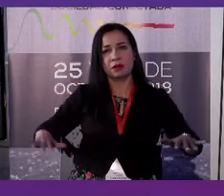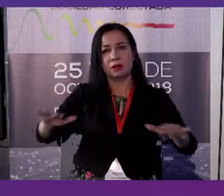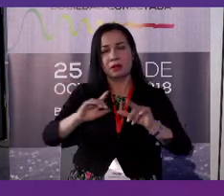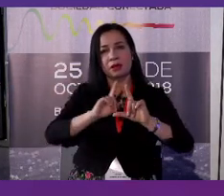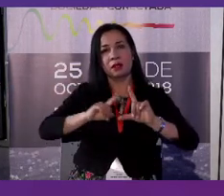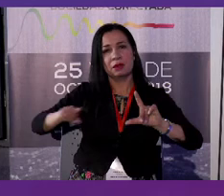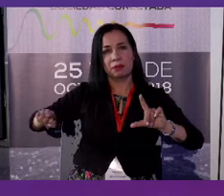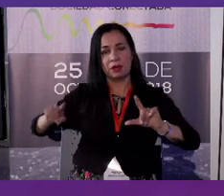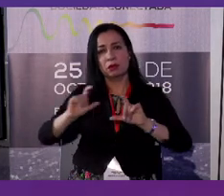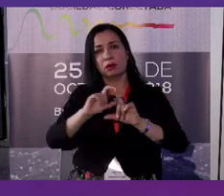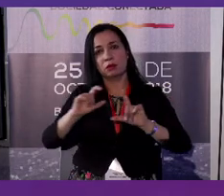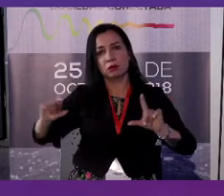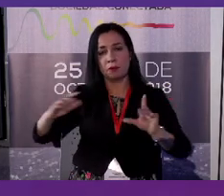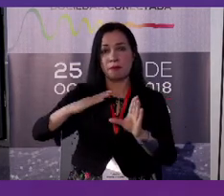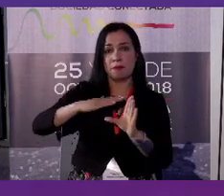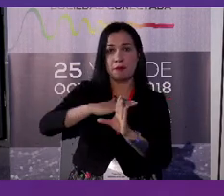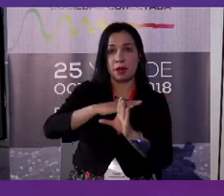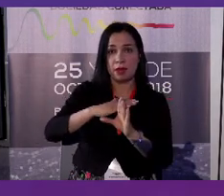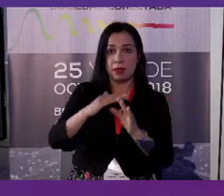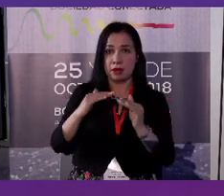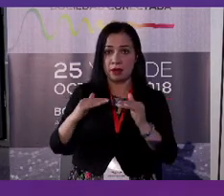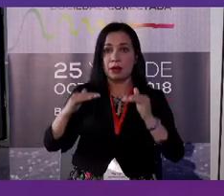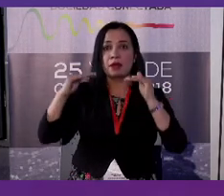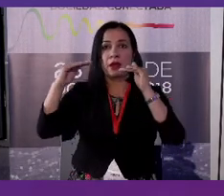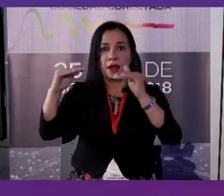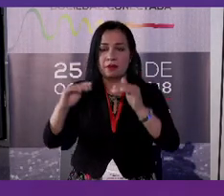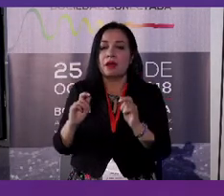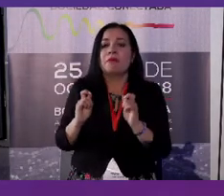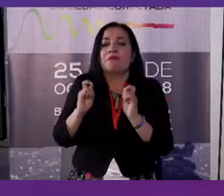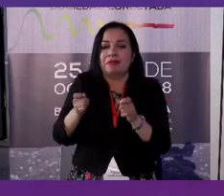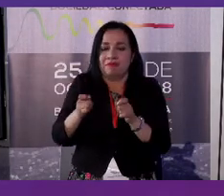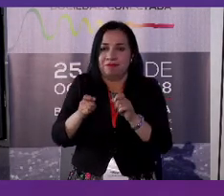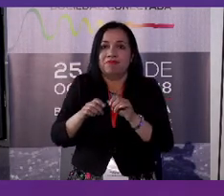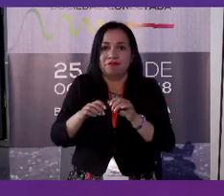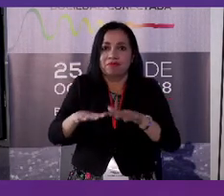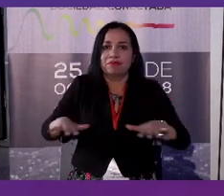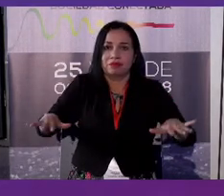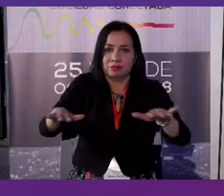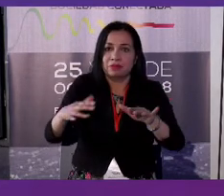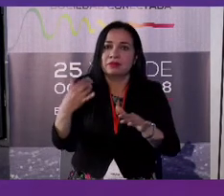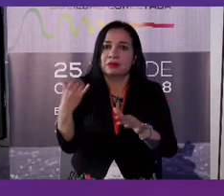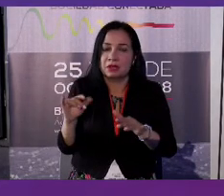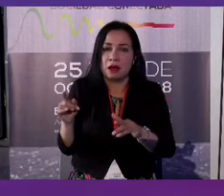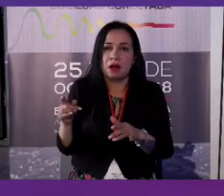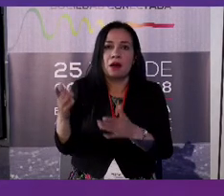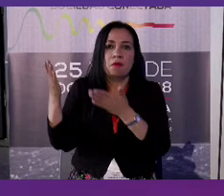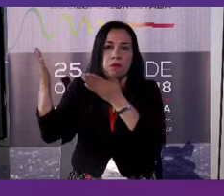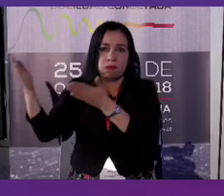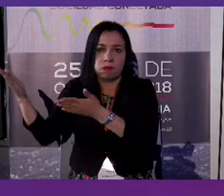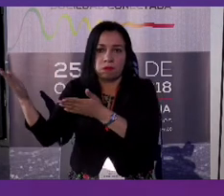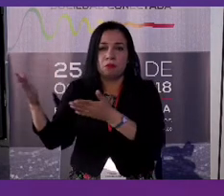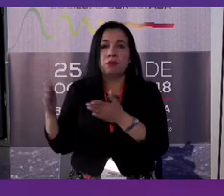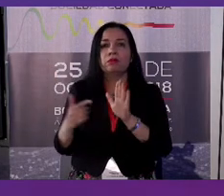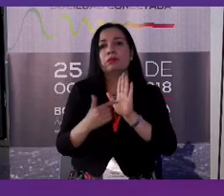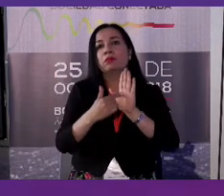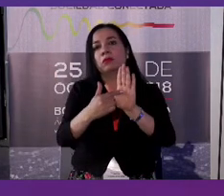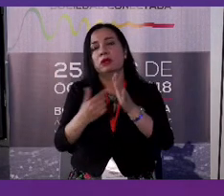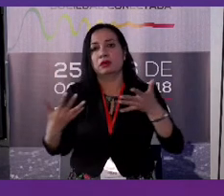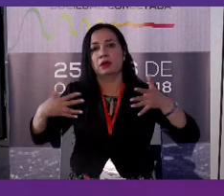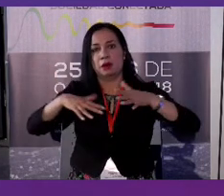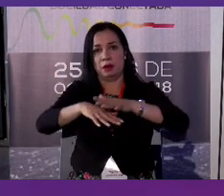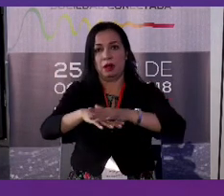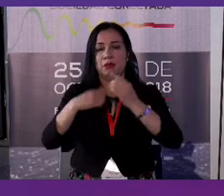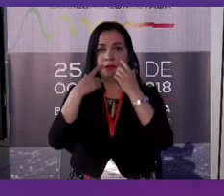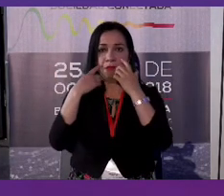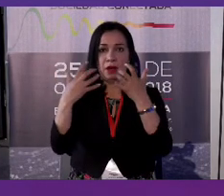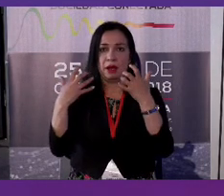bandas medias y altas y ya lo asignaron. Ahí tenemos ya la primera red de gran escala que se lanzó en Estados